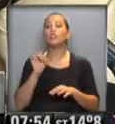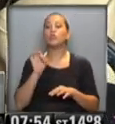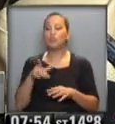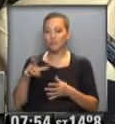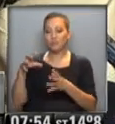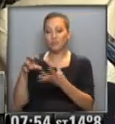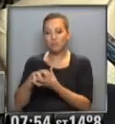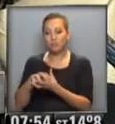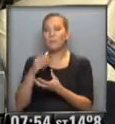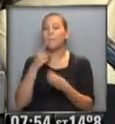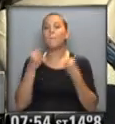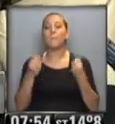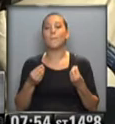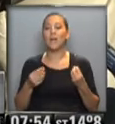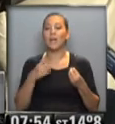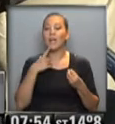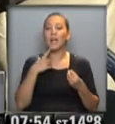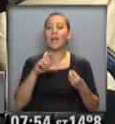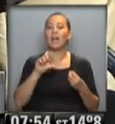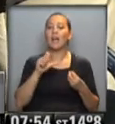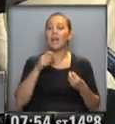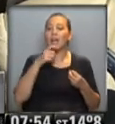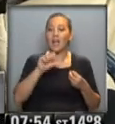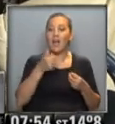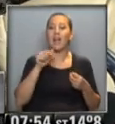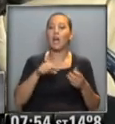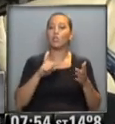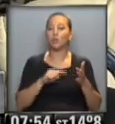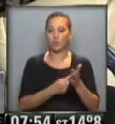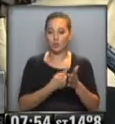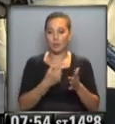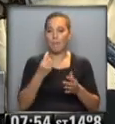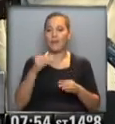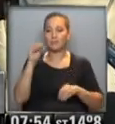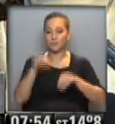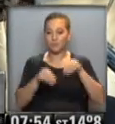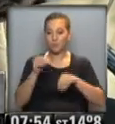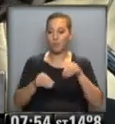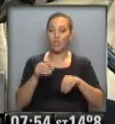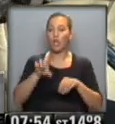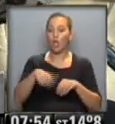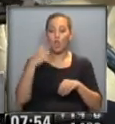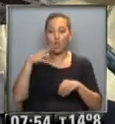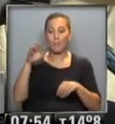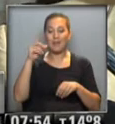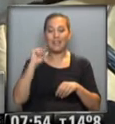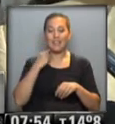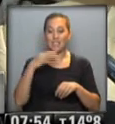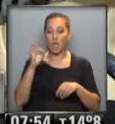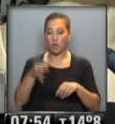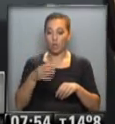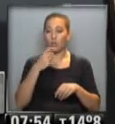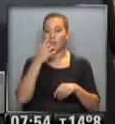fuerza que está destinada a ganar la ciudad de Buenos Aires, primero para las elecciones legislativas del 2013 y luego para ofrecer